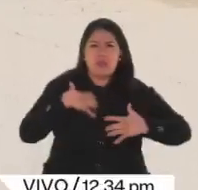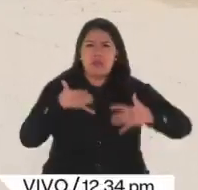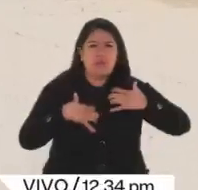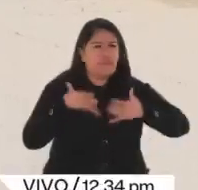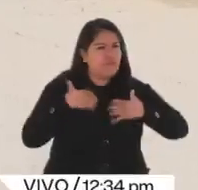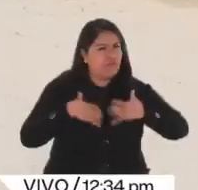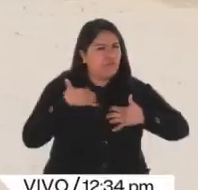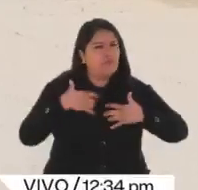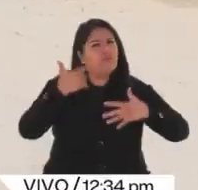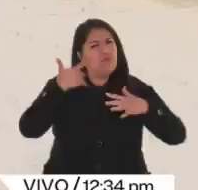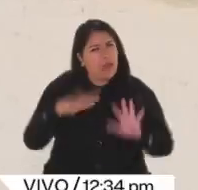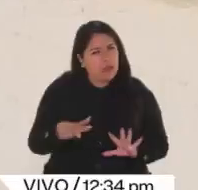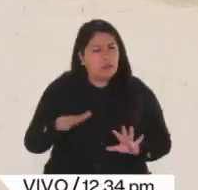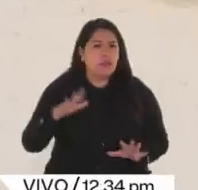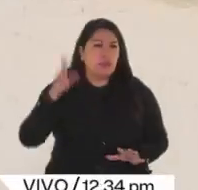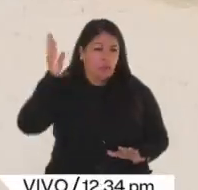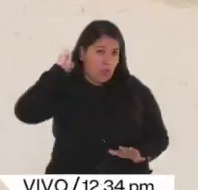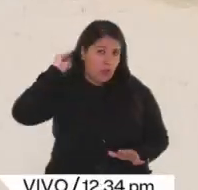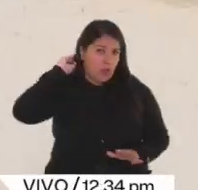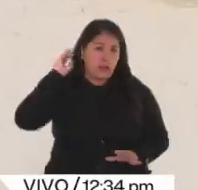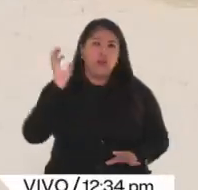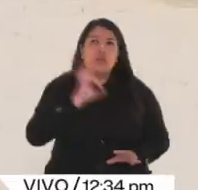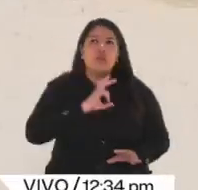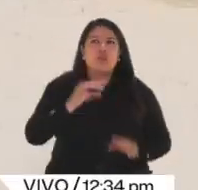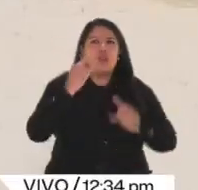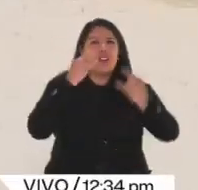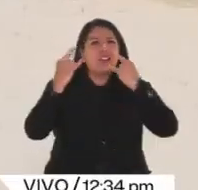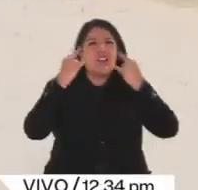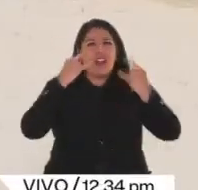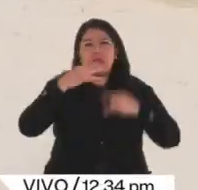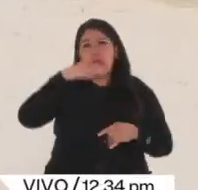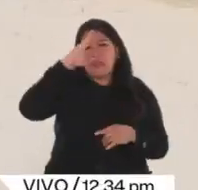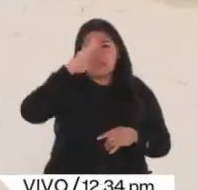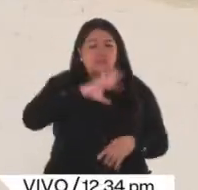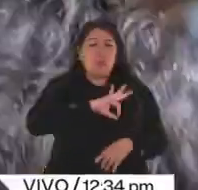representa que Daniel Quintero nunca tuvo interés en la ciudadanía.